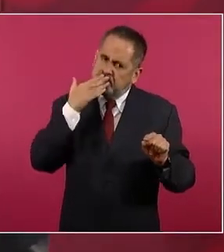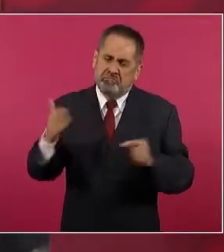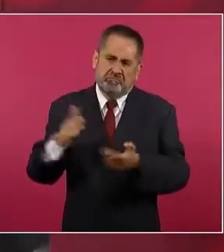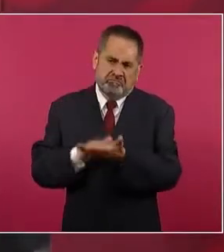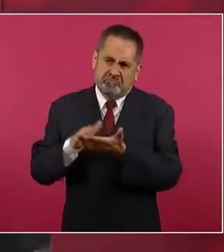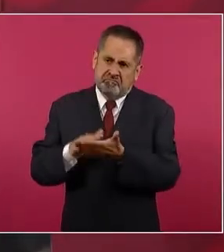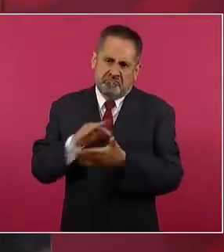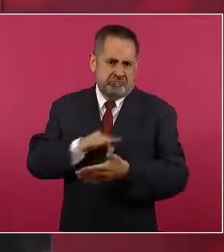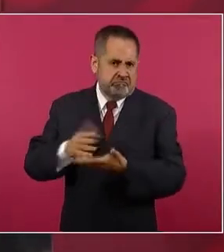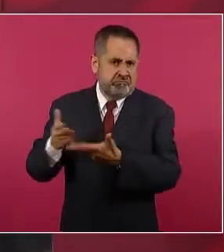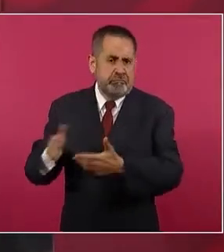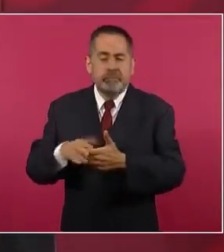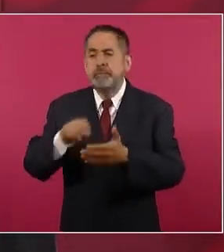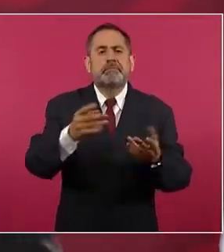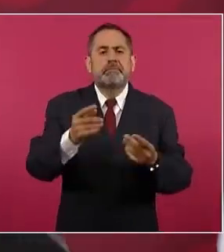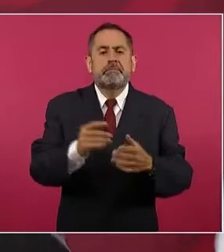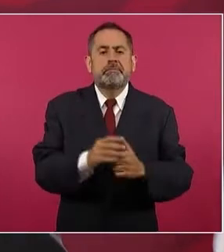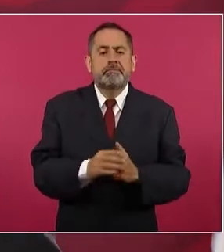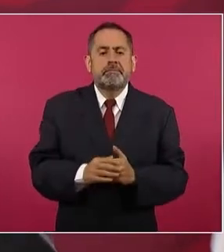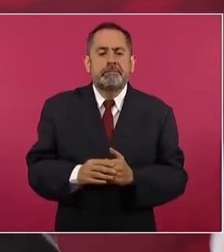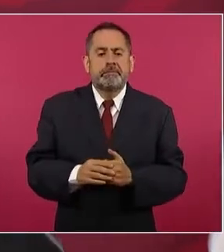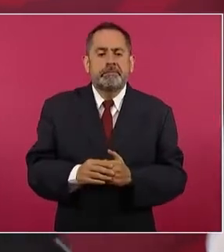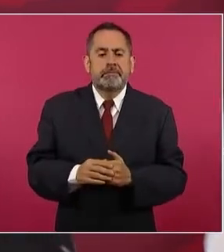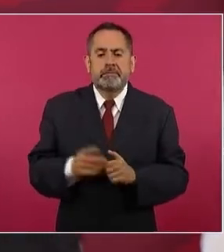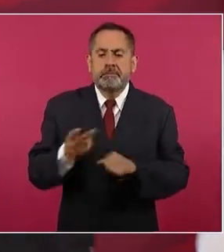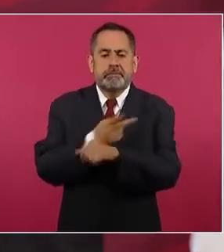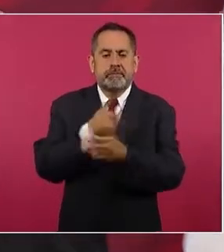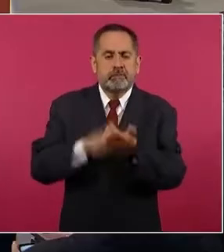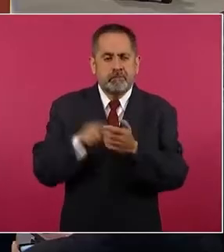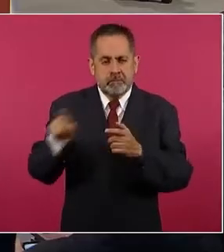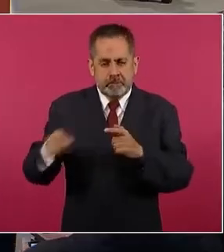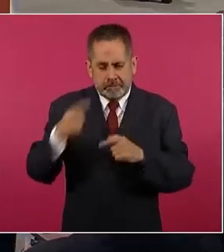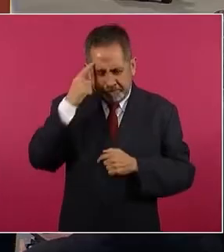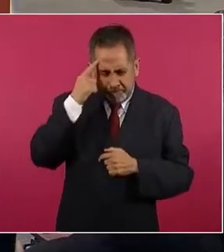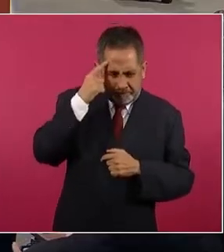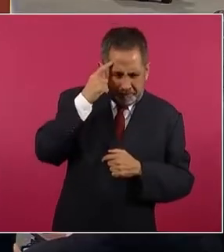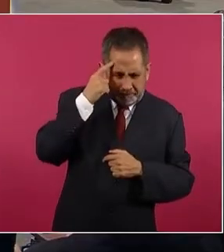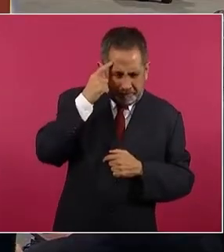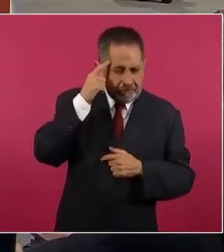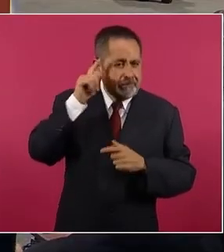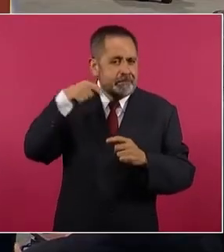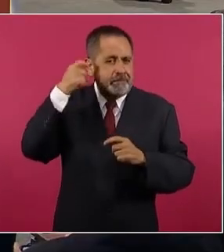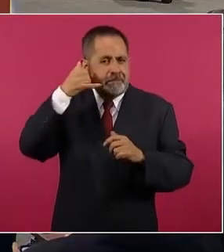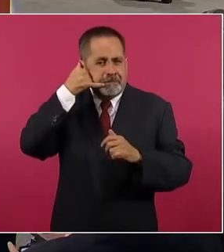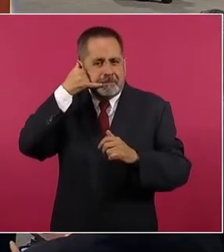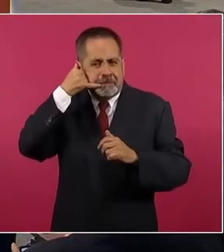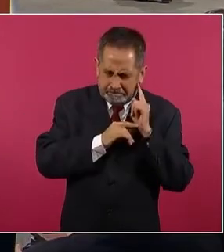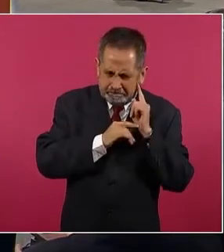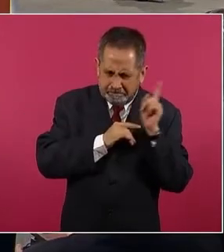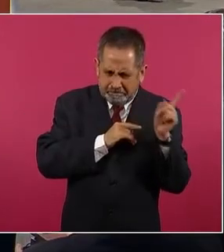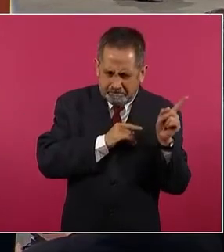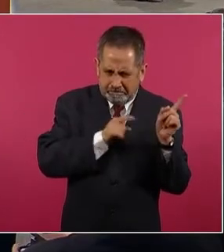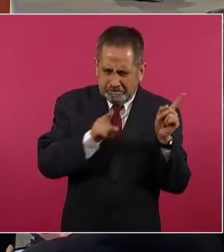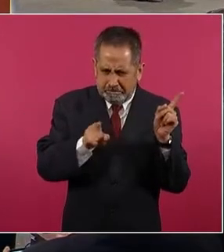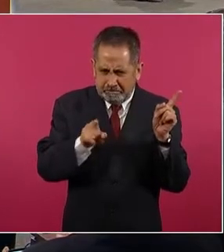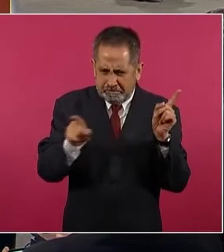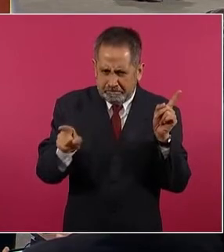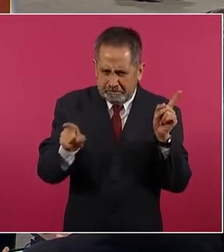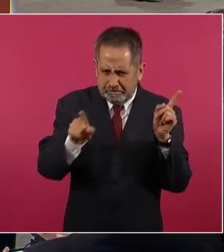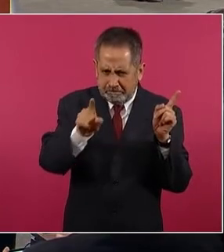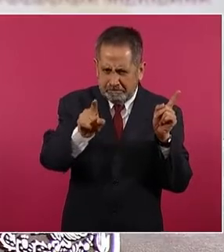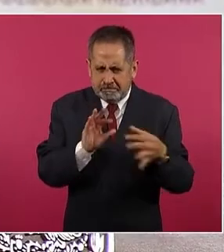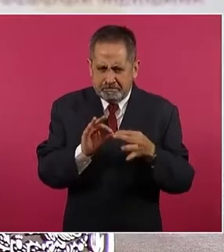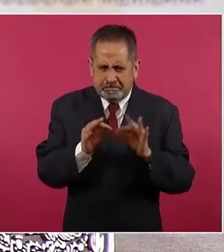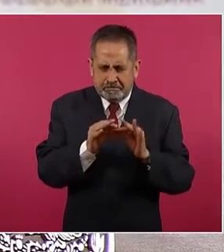investigaciones, por ejemplo, lo que tuvo que ver con la reconstrucción de llamadas telefónicas, eso fue muy